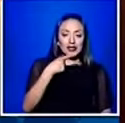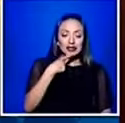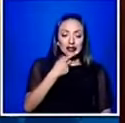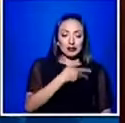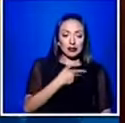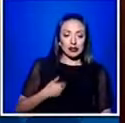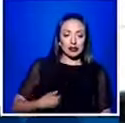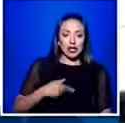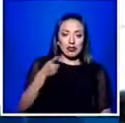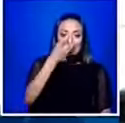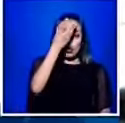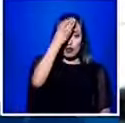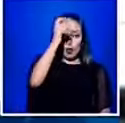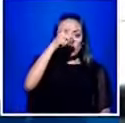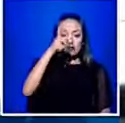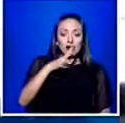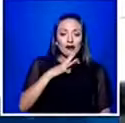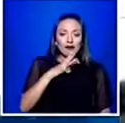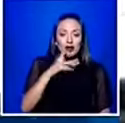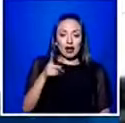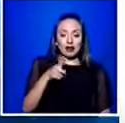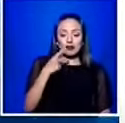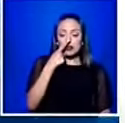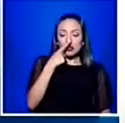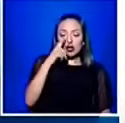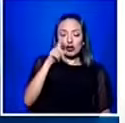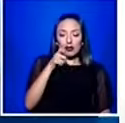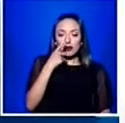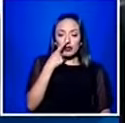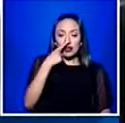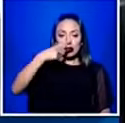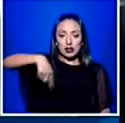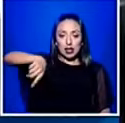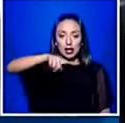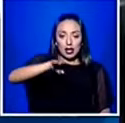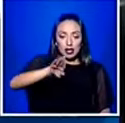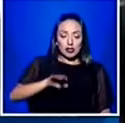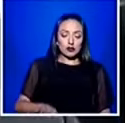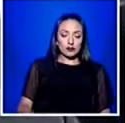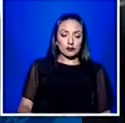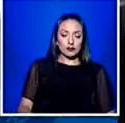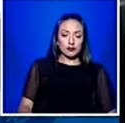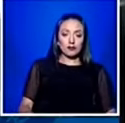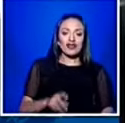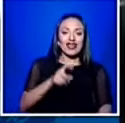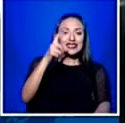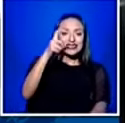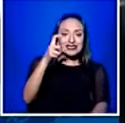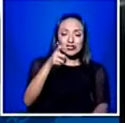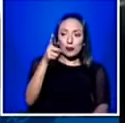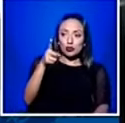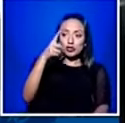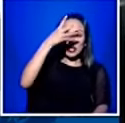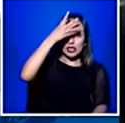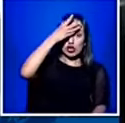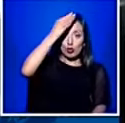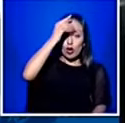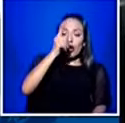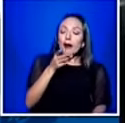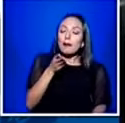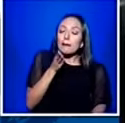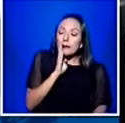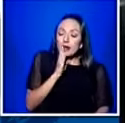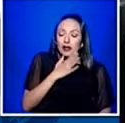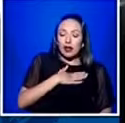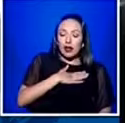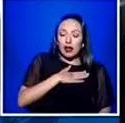presidente Noboa se pronuncie y que el Estado se interese a fondo en este tema. Que pidan a Estados Unidos transparencia y que le exijan que nos